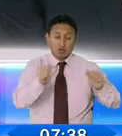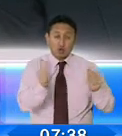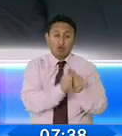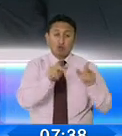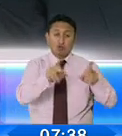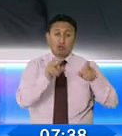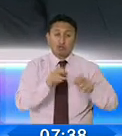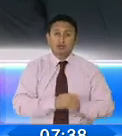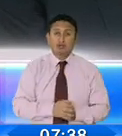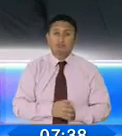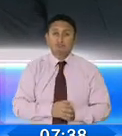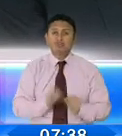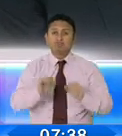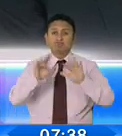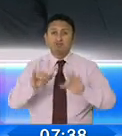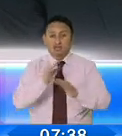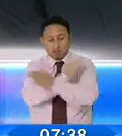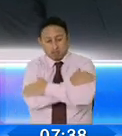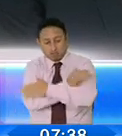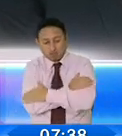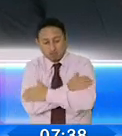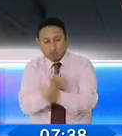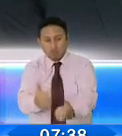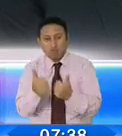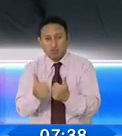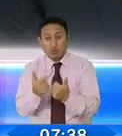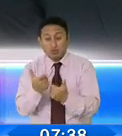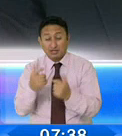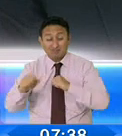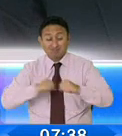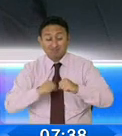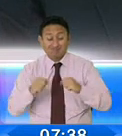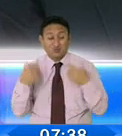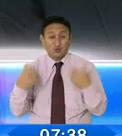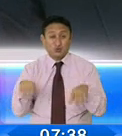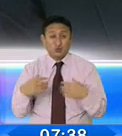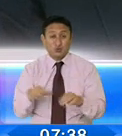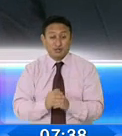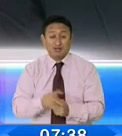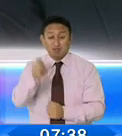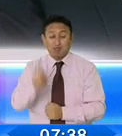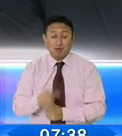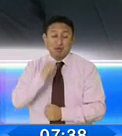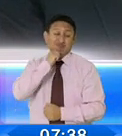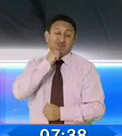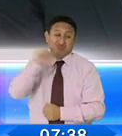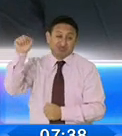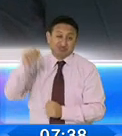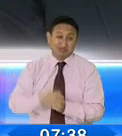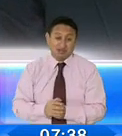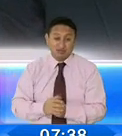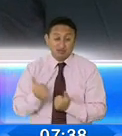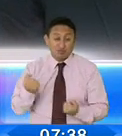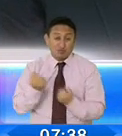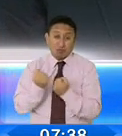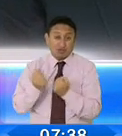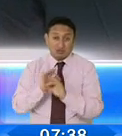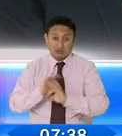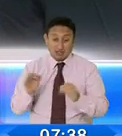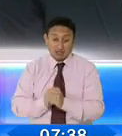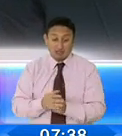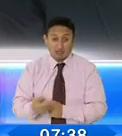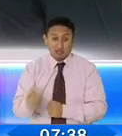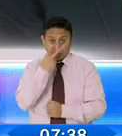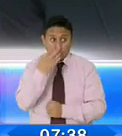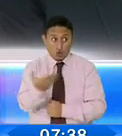Señor secretario, mandarle un abrazo grande, mucho trabajo de por medio, hay mucha indisciplina. Si no colaboramos, esto realmente, como estamos viendo, ya